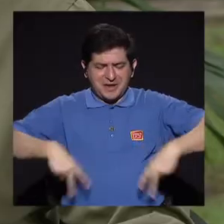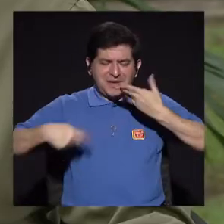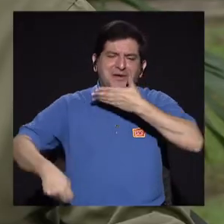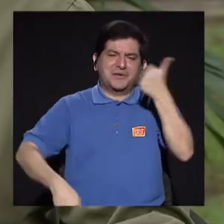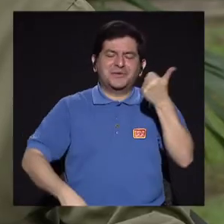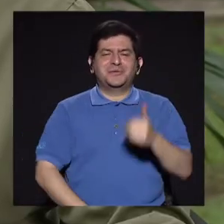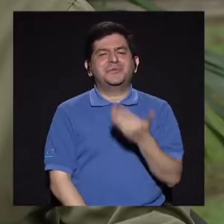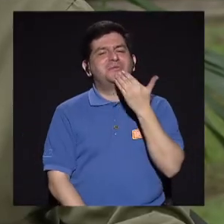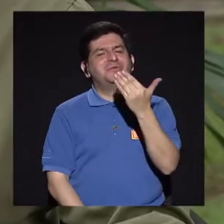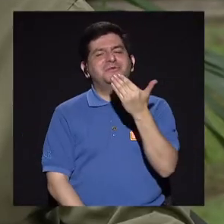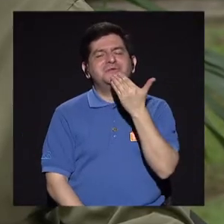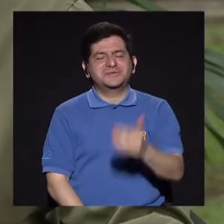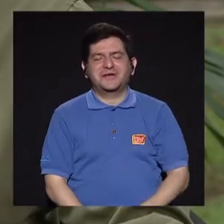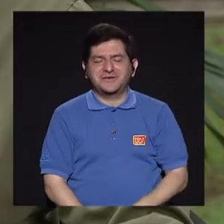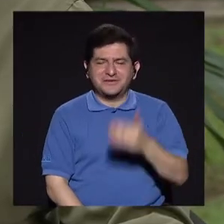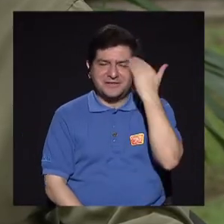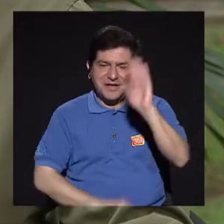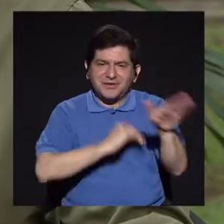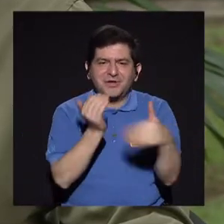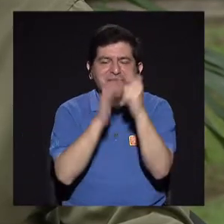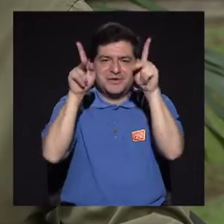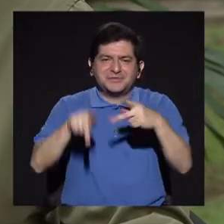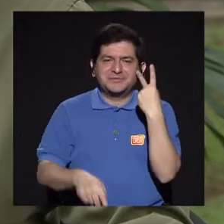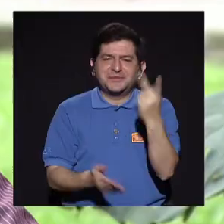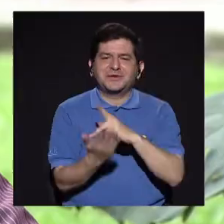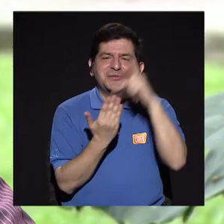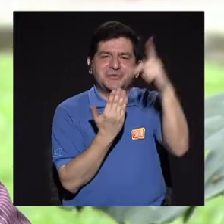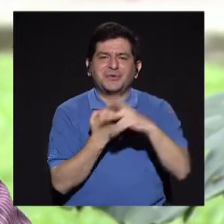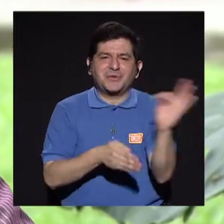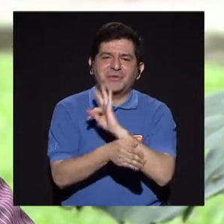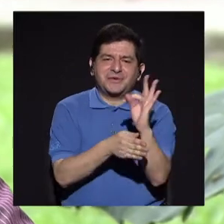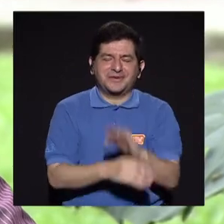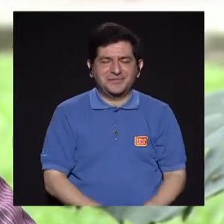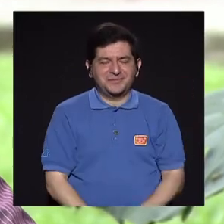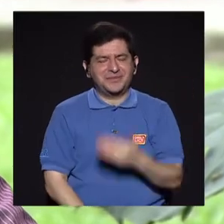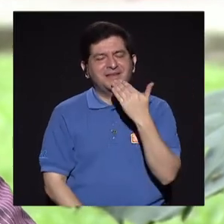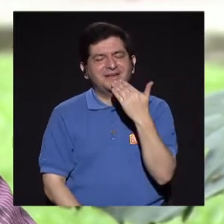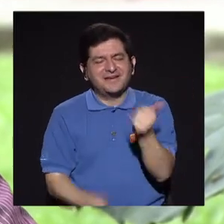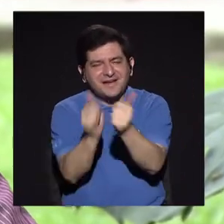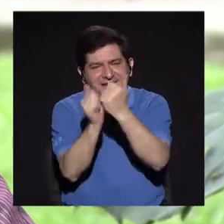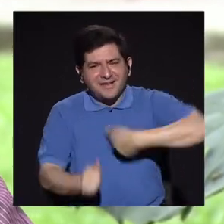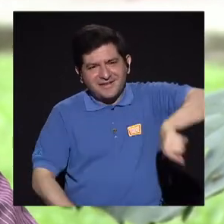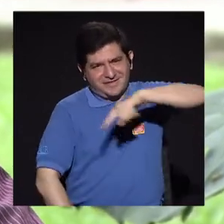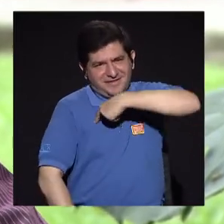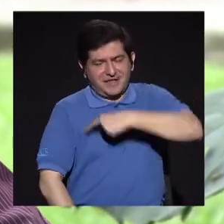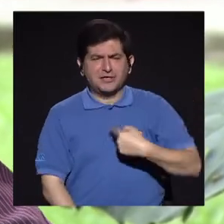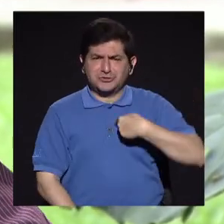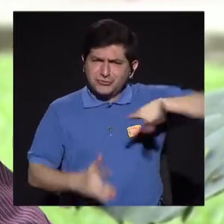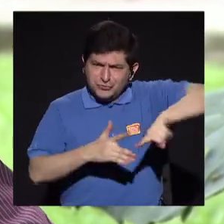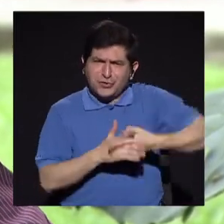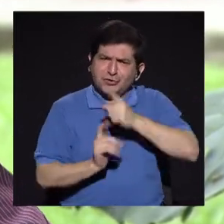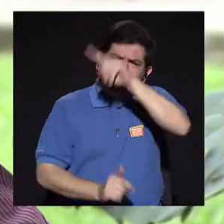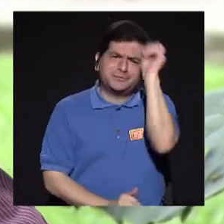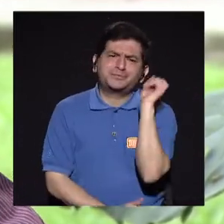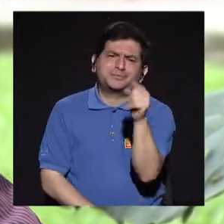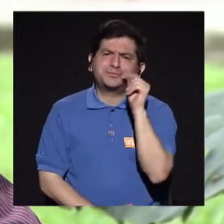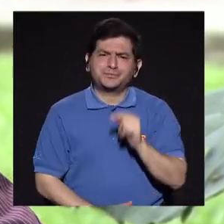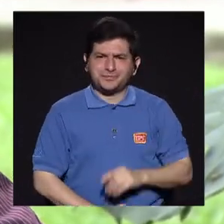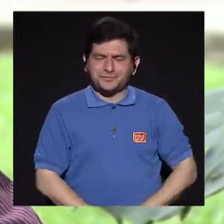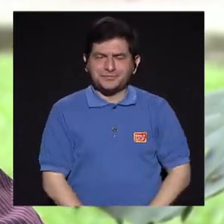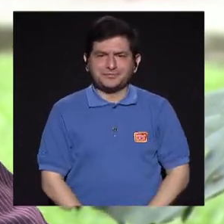Mejor. Muchas gracias y un saludo a todos los televidentes también. Muchísimas gracias, don Boris, por acompañarnos. Yo quisiera pues iniciarle